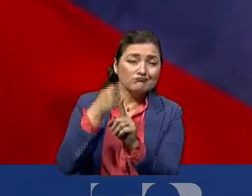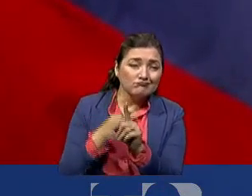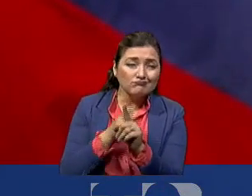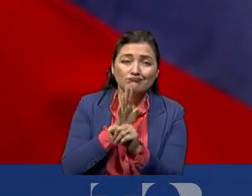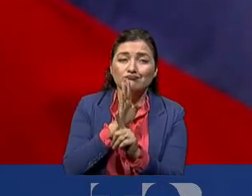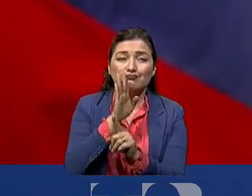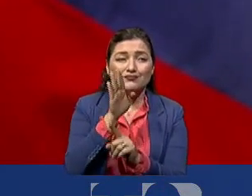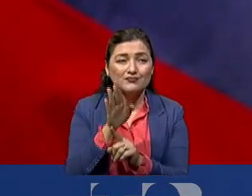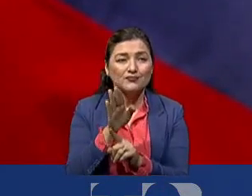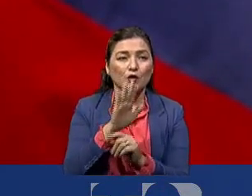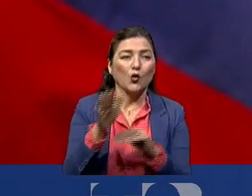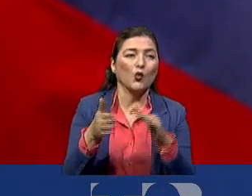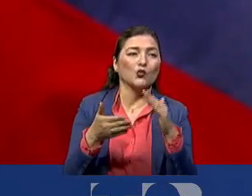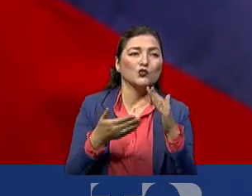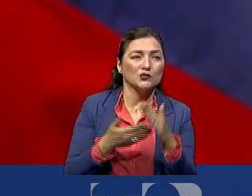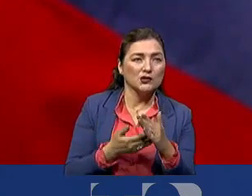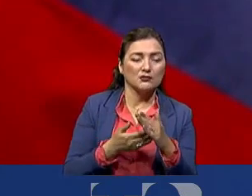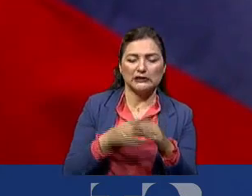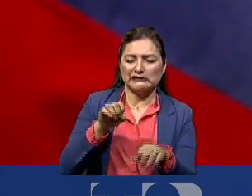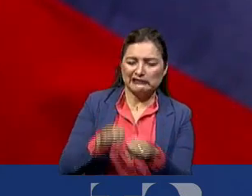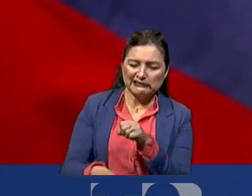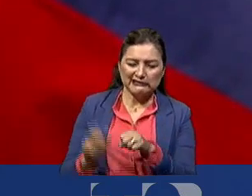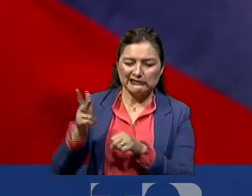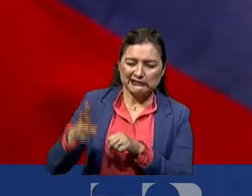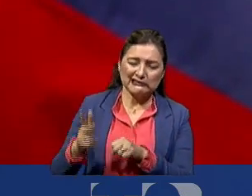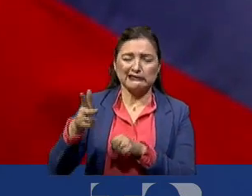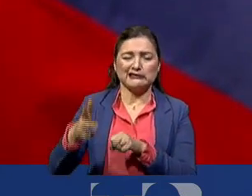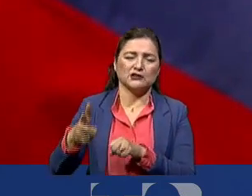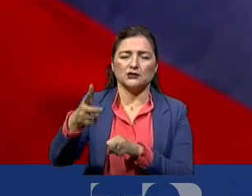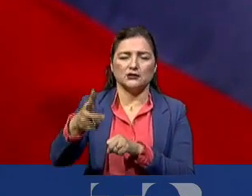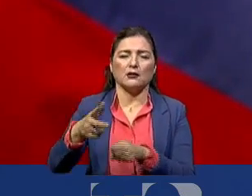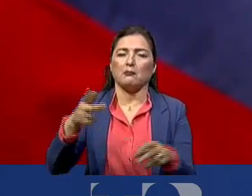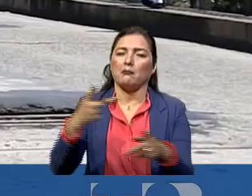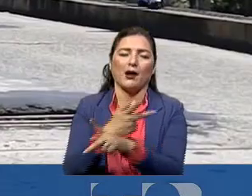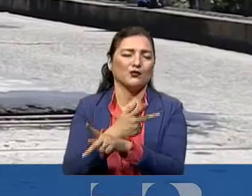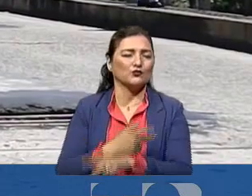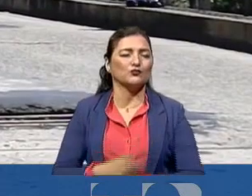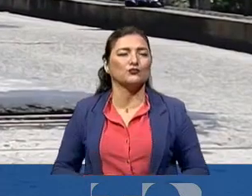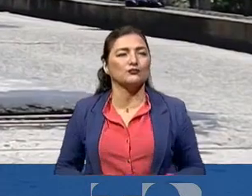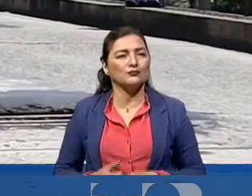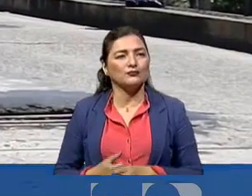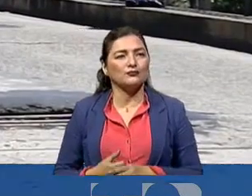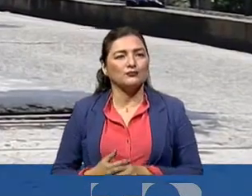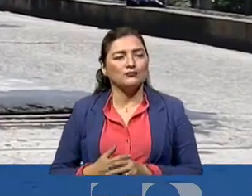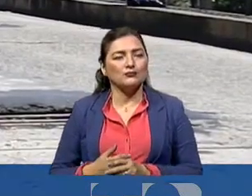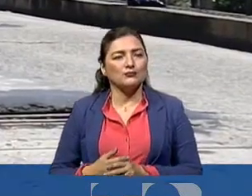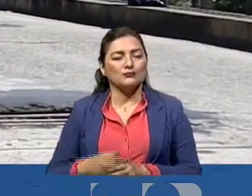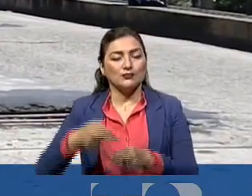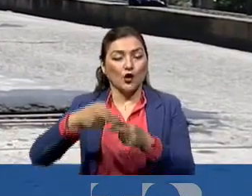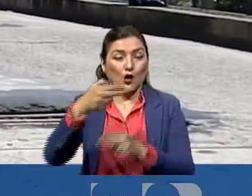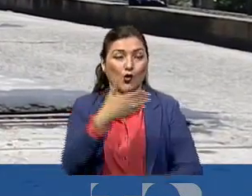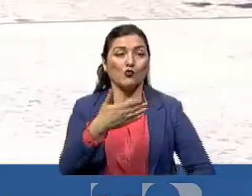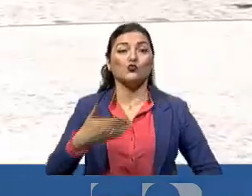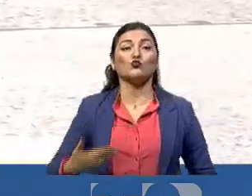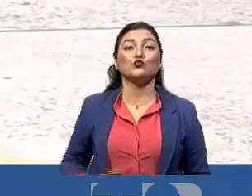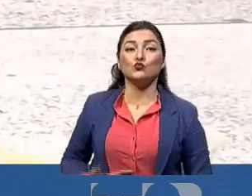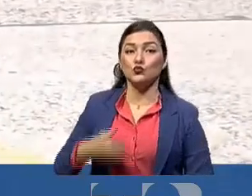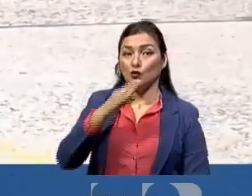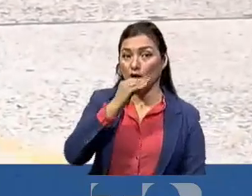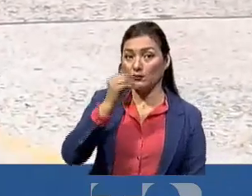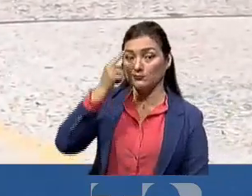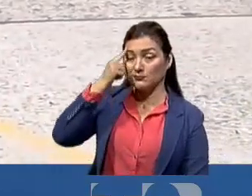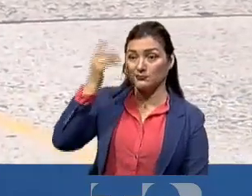vaya nuevamente se destruya y esto en consecuencia va destruyendo se mucho más en el periodo del ex presidente rafael correa